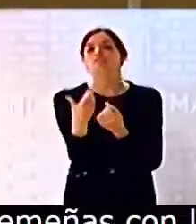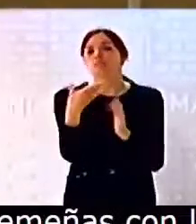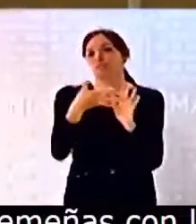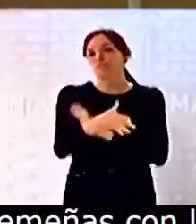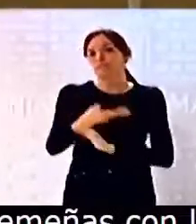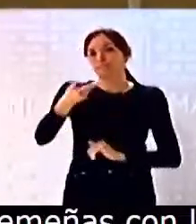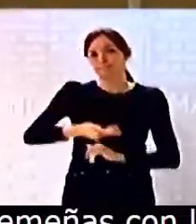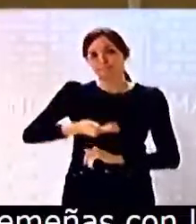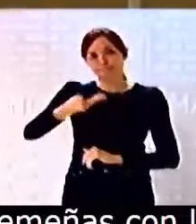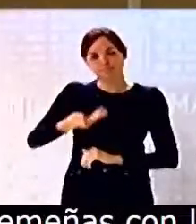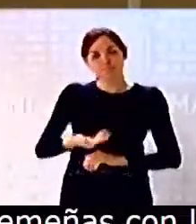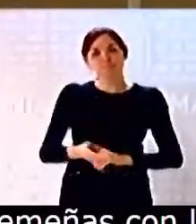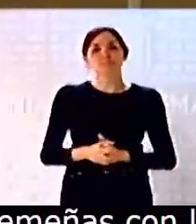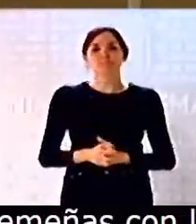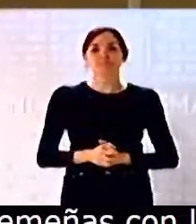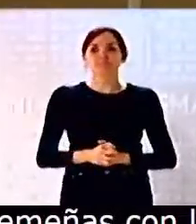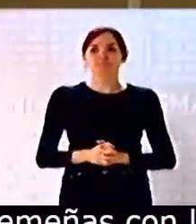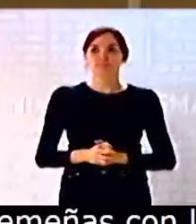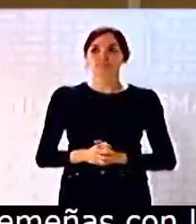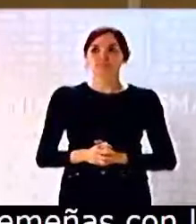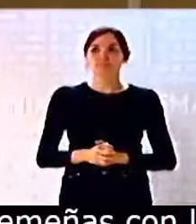importante.